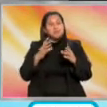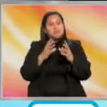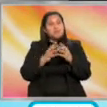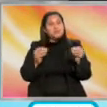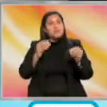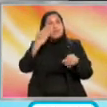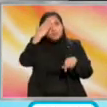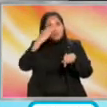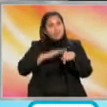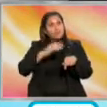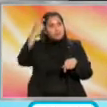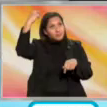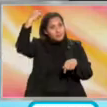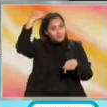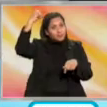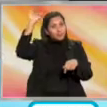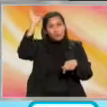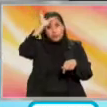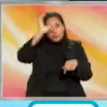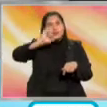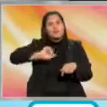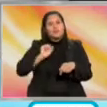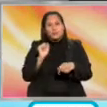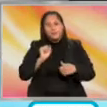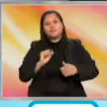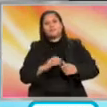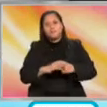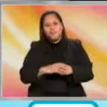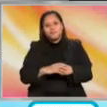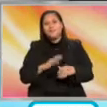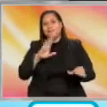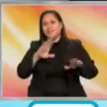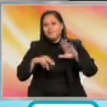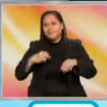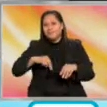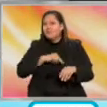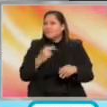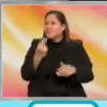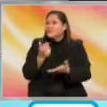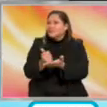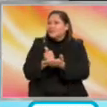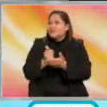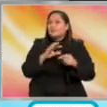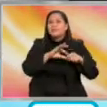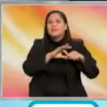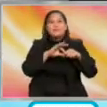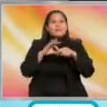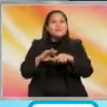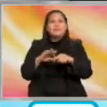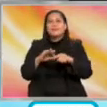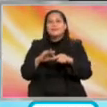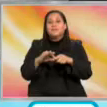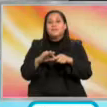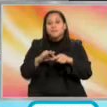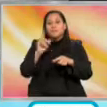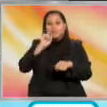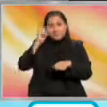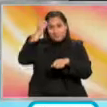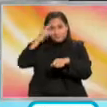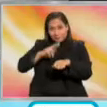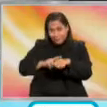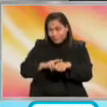atrás, Exacto. muy Justo. ocultas. Y bueno, y como en todo, pues necesitamos a veces una guía que nos Sí. acompañe. Y en este caso, la directora tuvo la idea